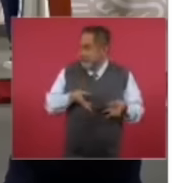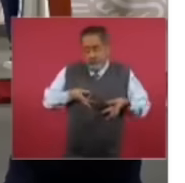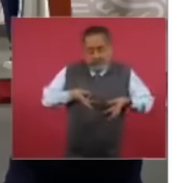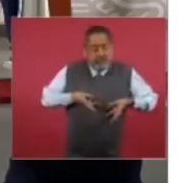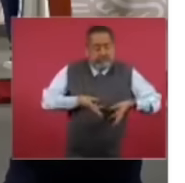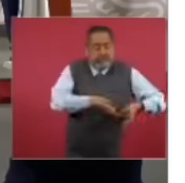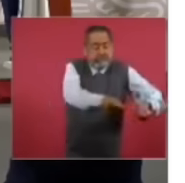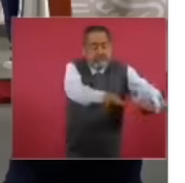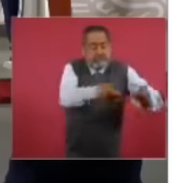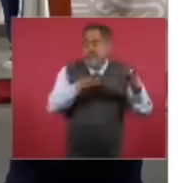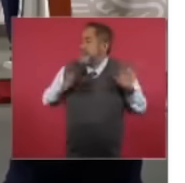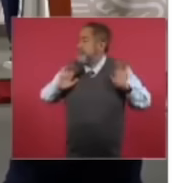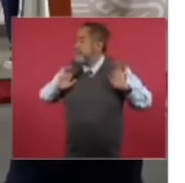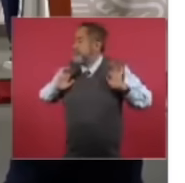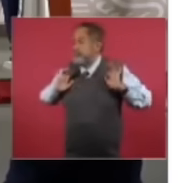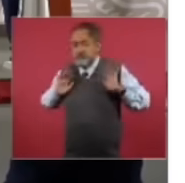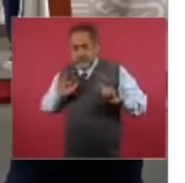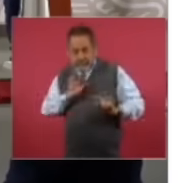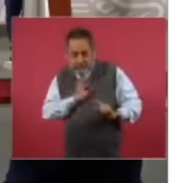que estén